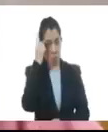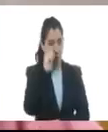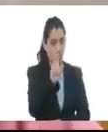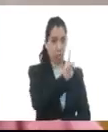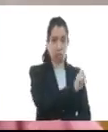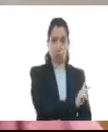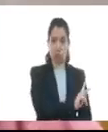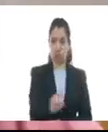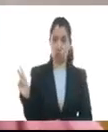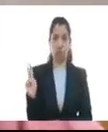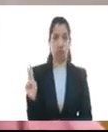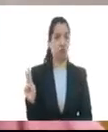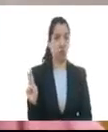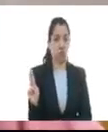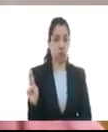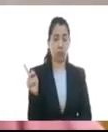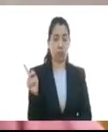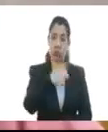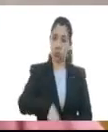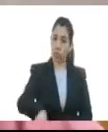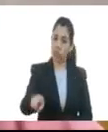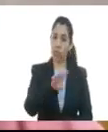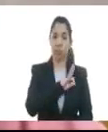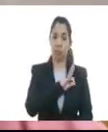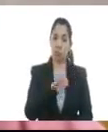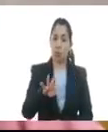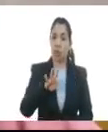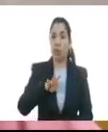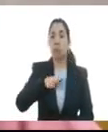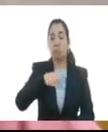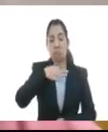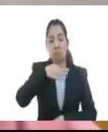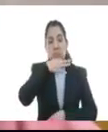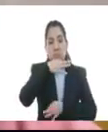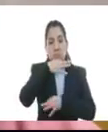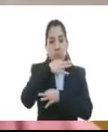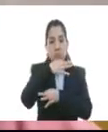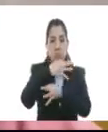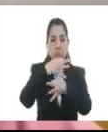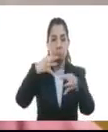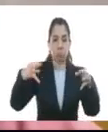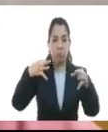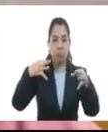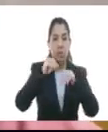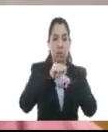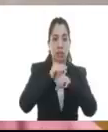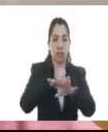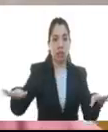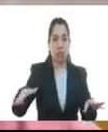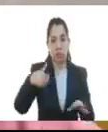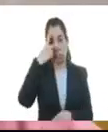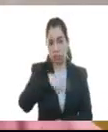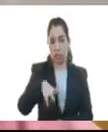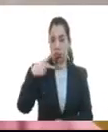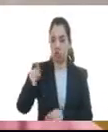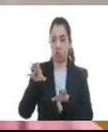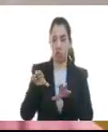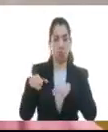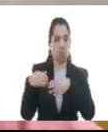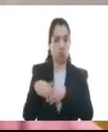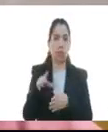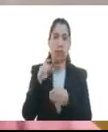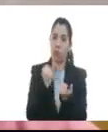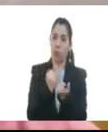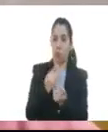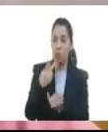se conviertan en voceros y reproduzcan en su comunidad, entre sus colegas, que